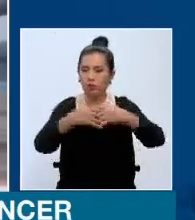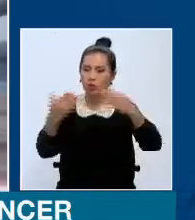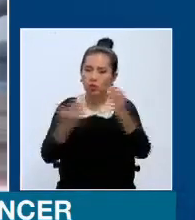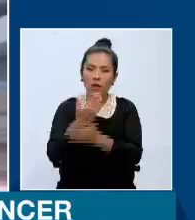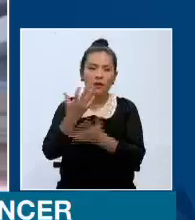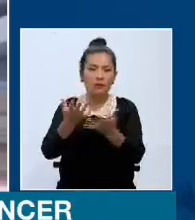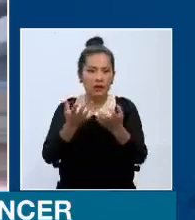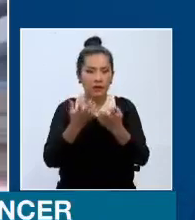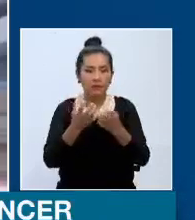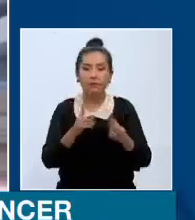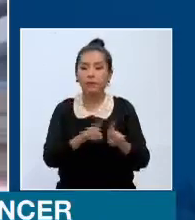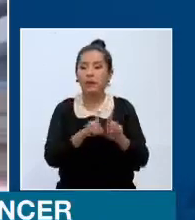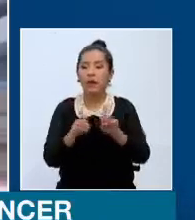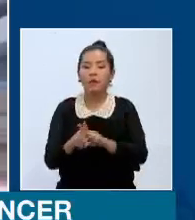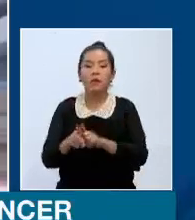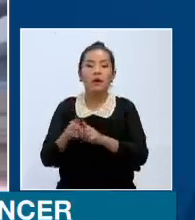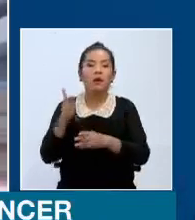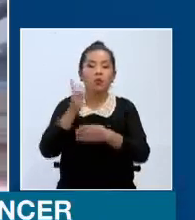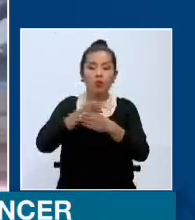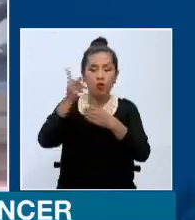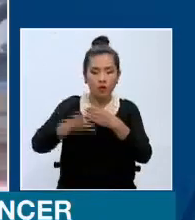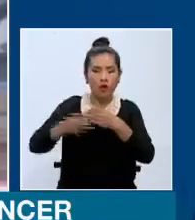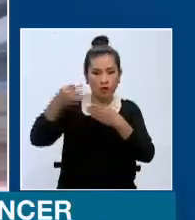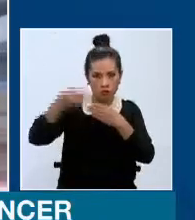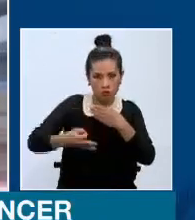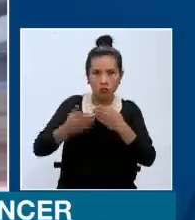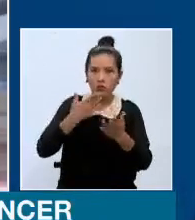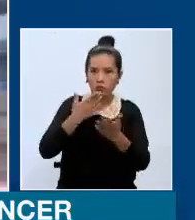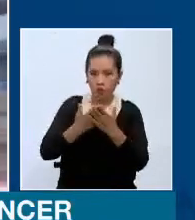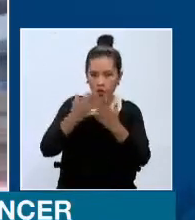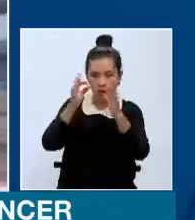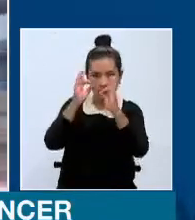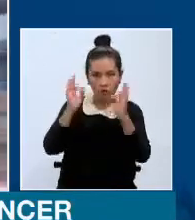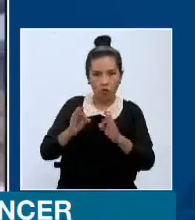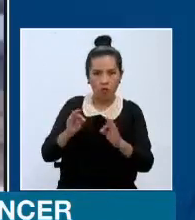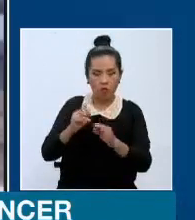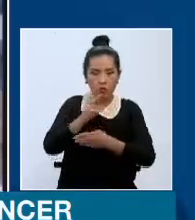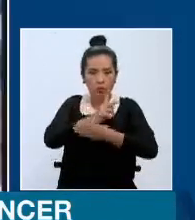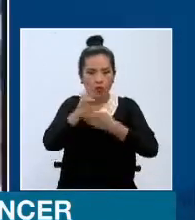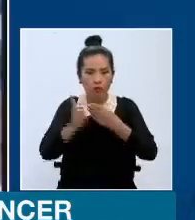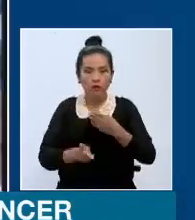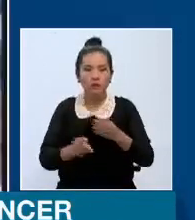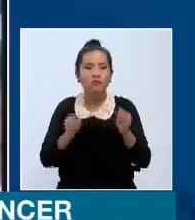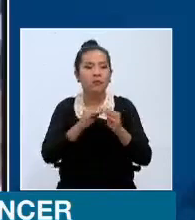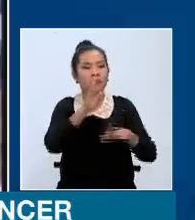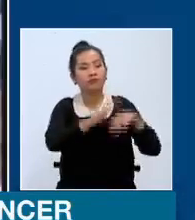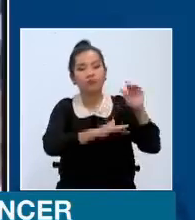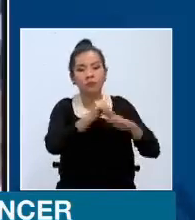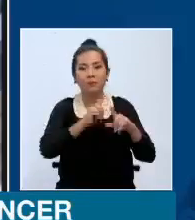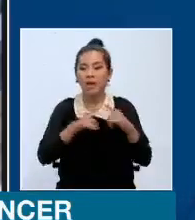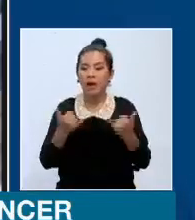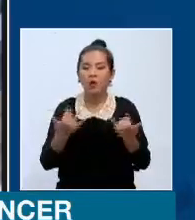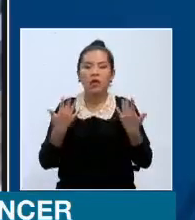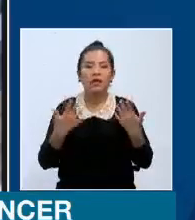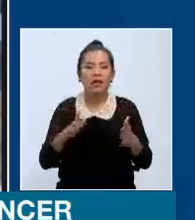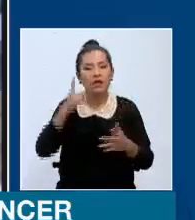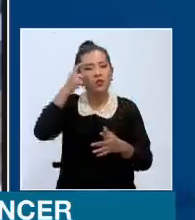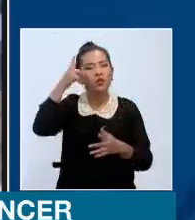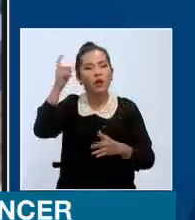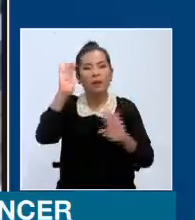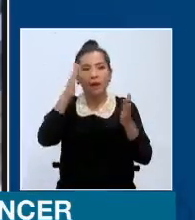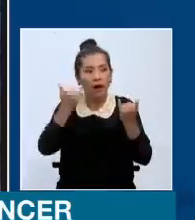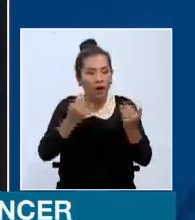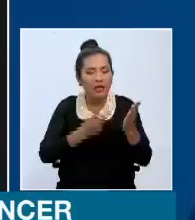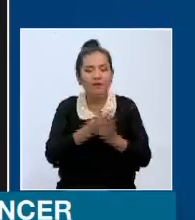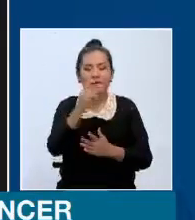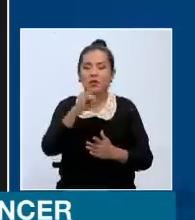equipamiento, también profesionales con muy buena formación y también la infraestructura. Ahora lo tenemos y por eso